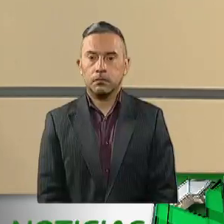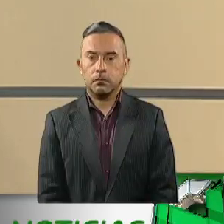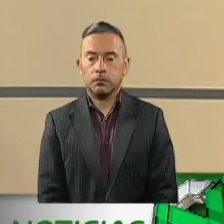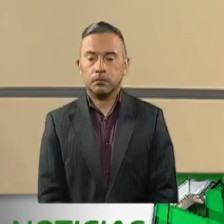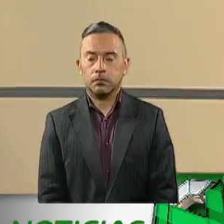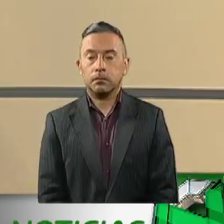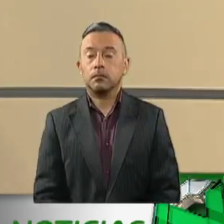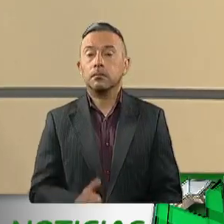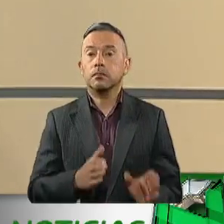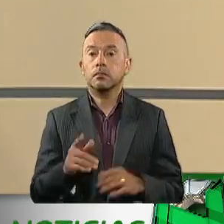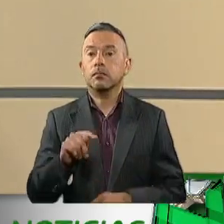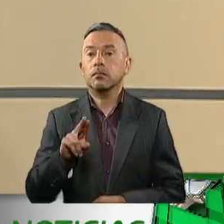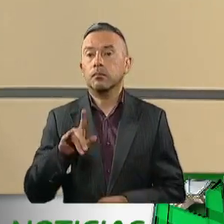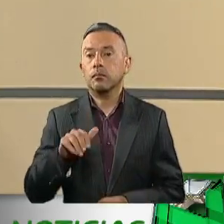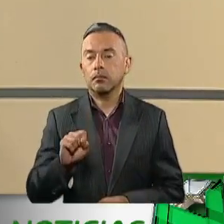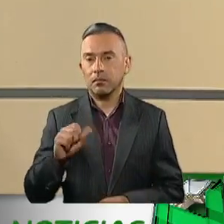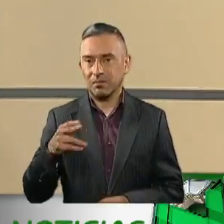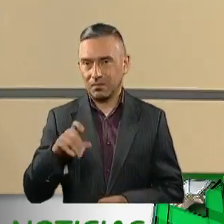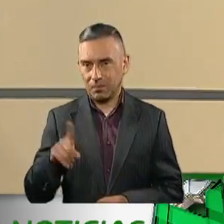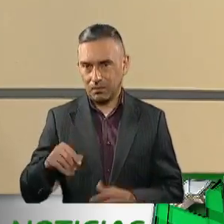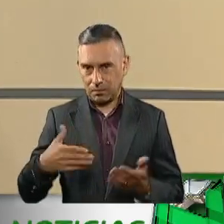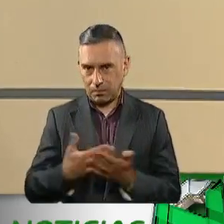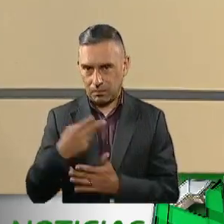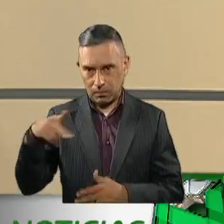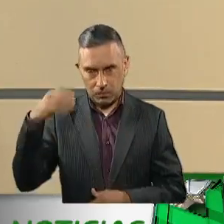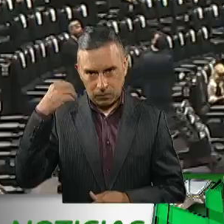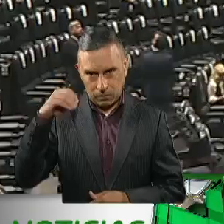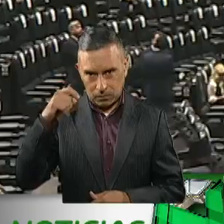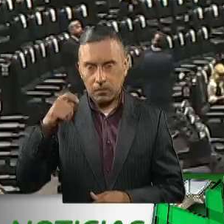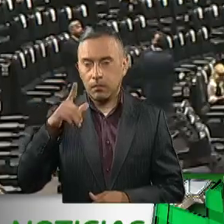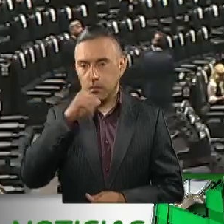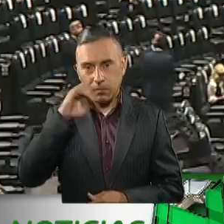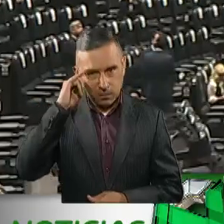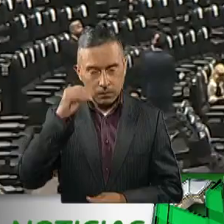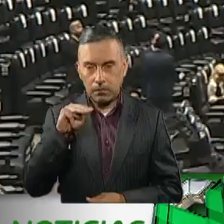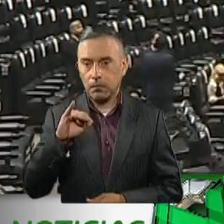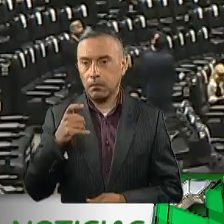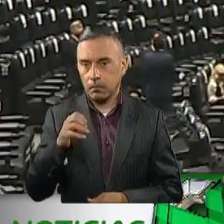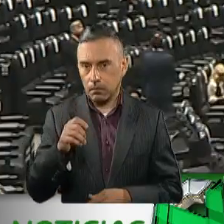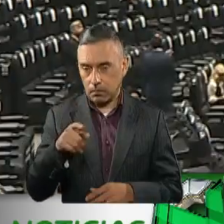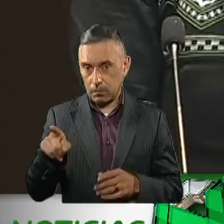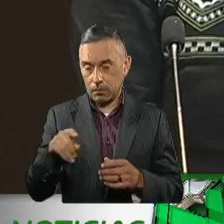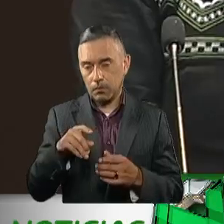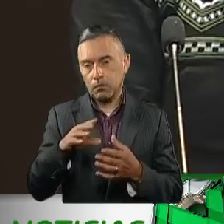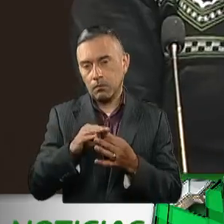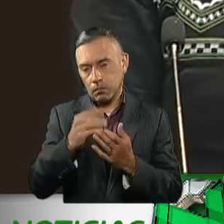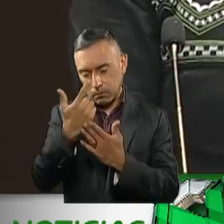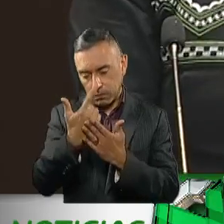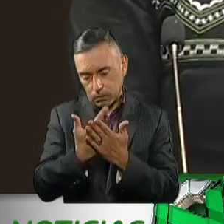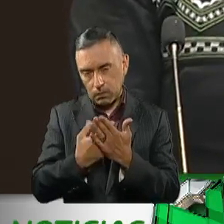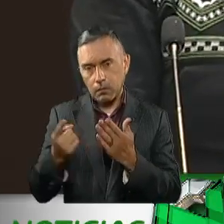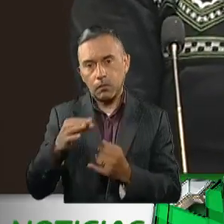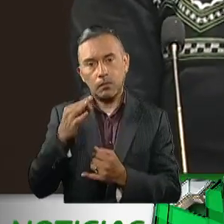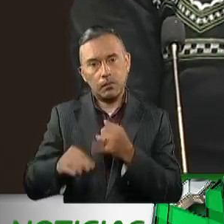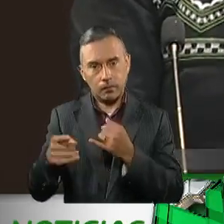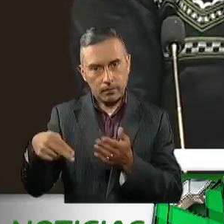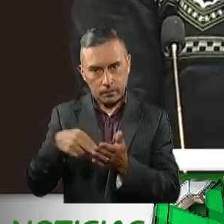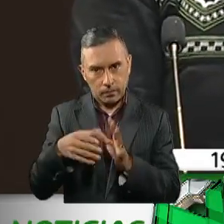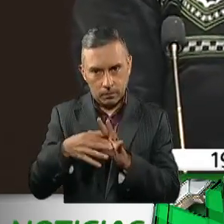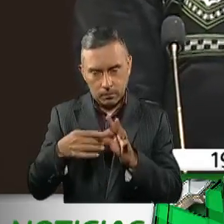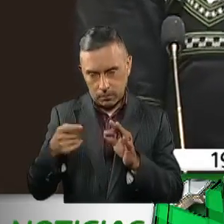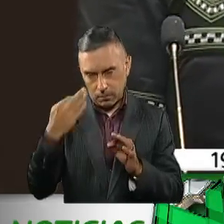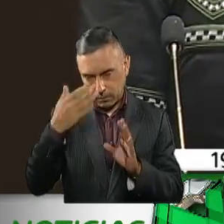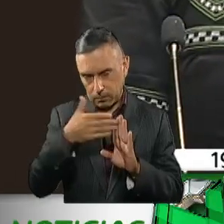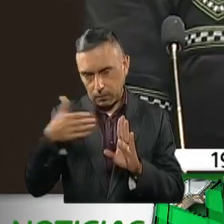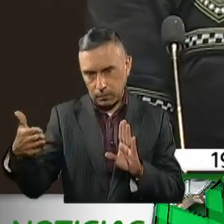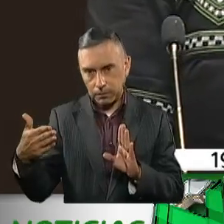tulia Sánchez originaria de Oaxaca y hablante de la lengua mige fue la última oradora en lenguas indígenas de este periodo ordinario de sesiones desde